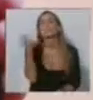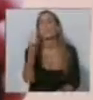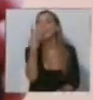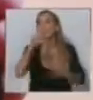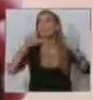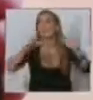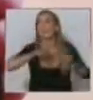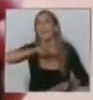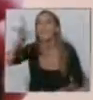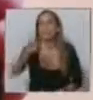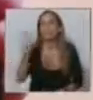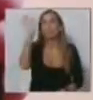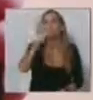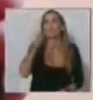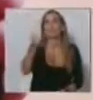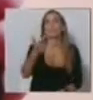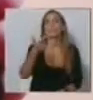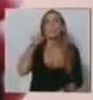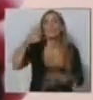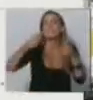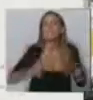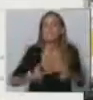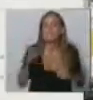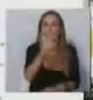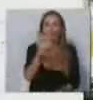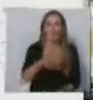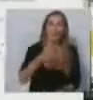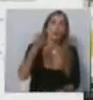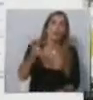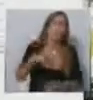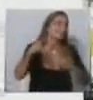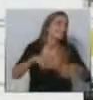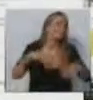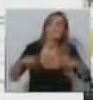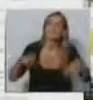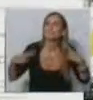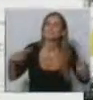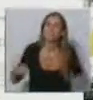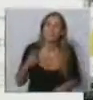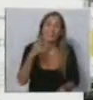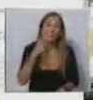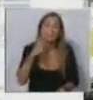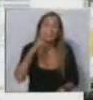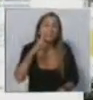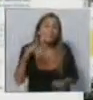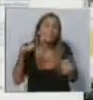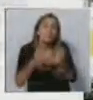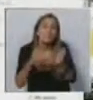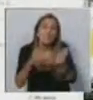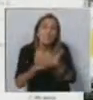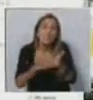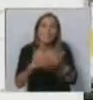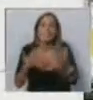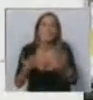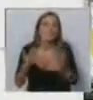tengo vecinos, un millón de amigos, como a compañeros del canal. Sí, pero igual te cobra el la ticket. Nafta. No, el ticket te lo cobra, vos te pensás. ¿Cuánto